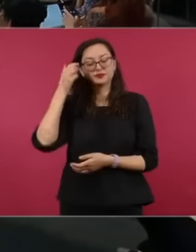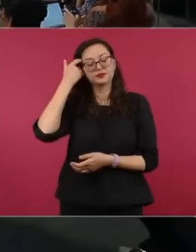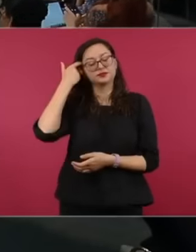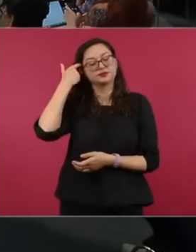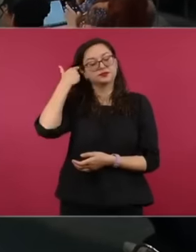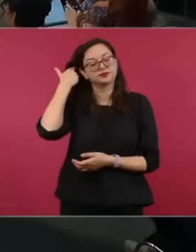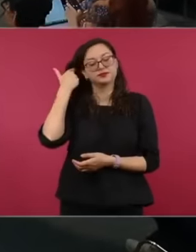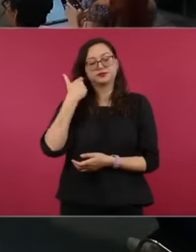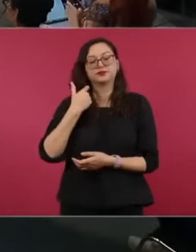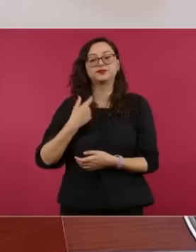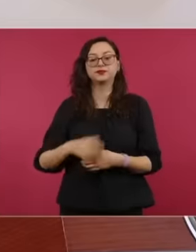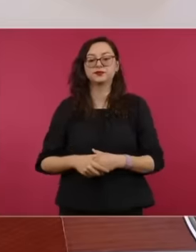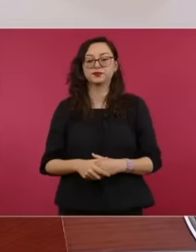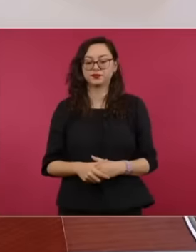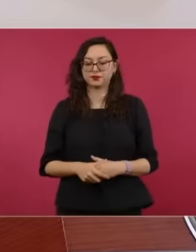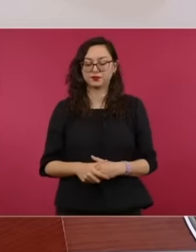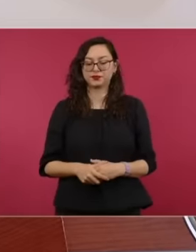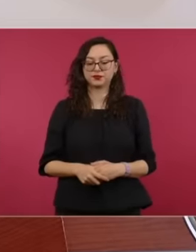Y